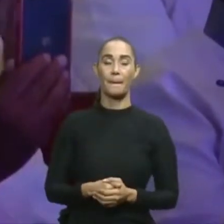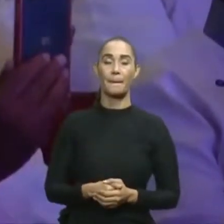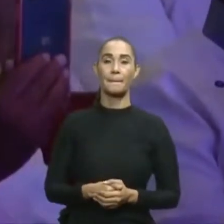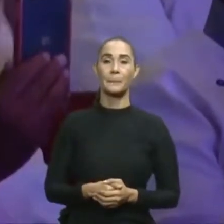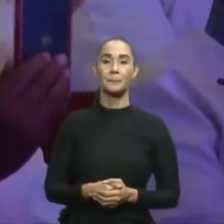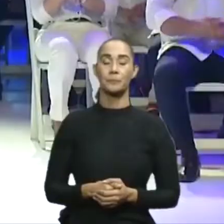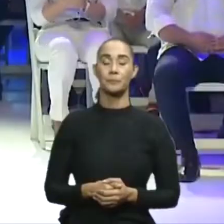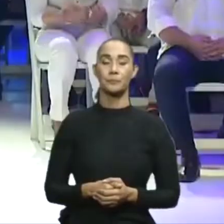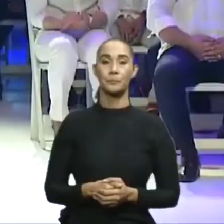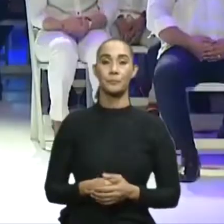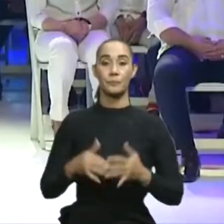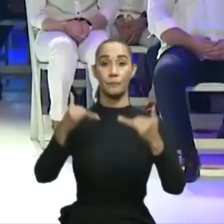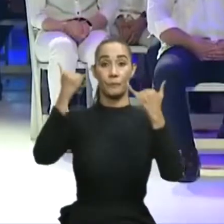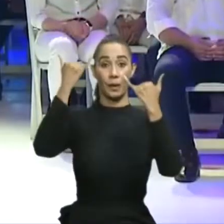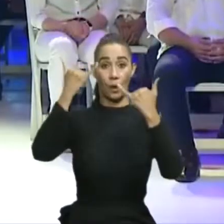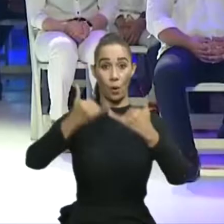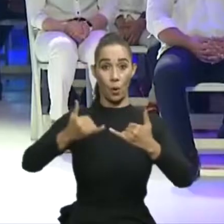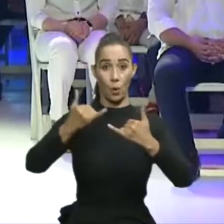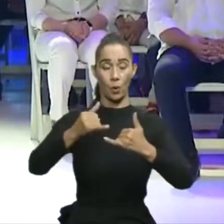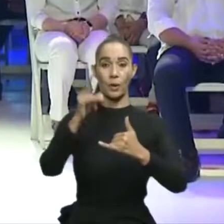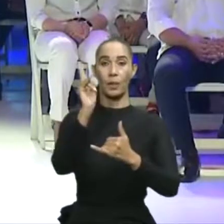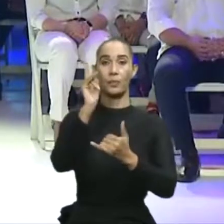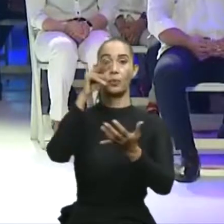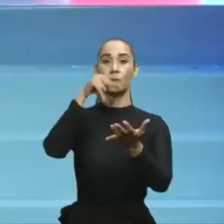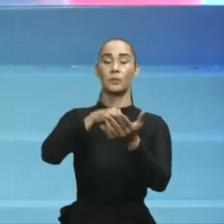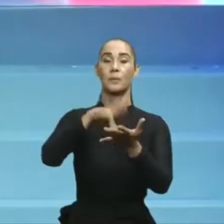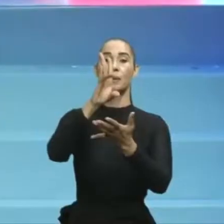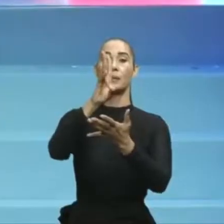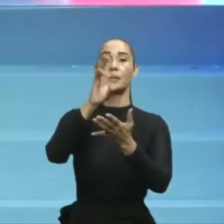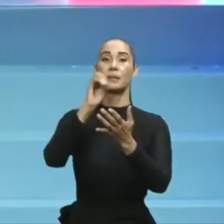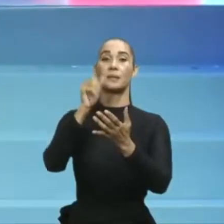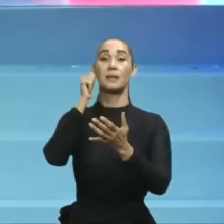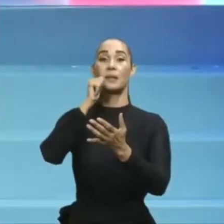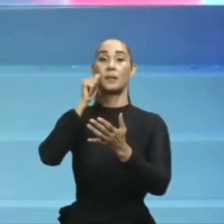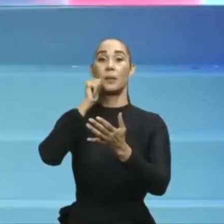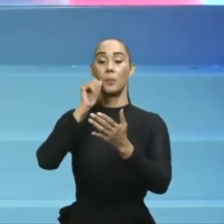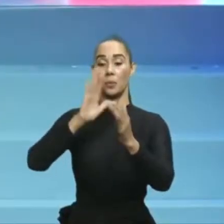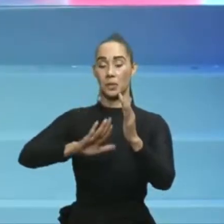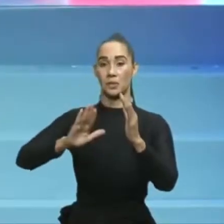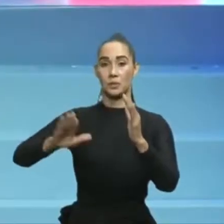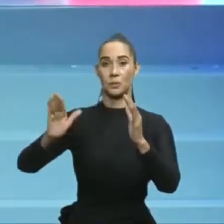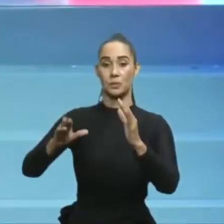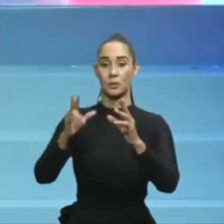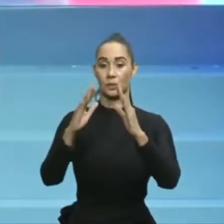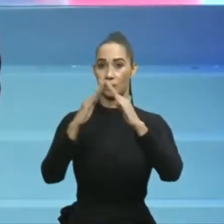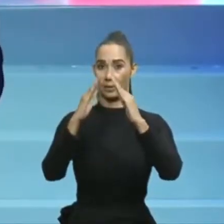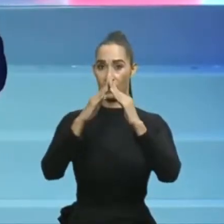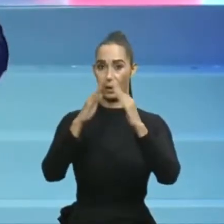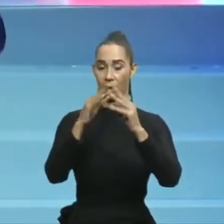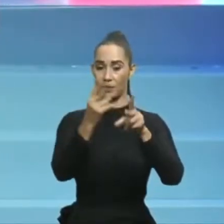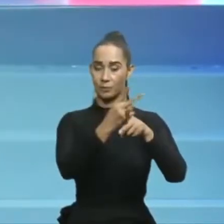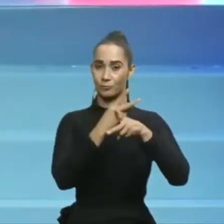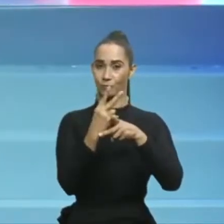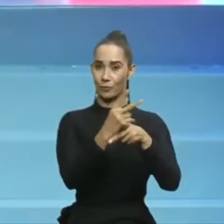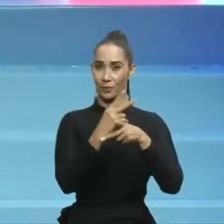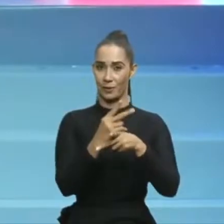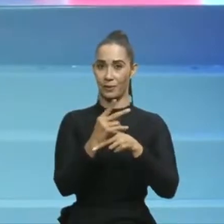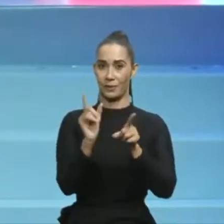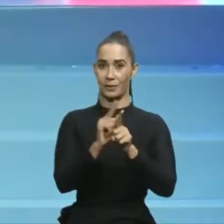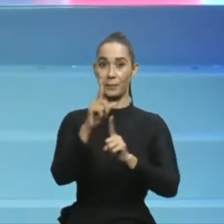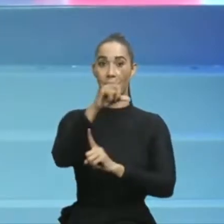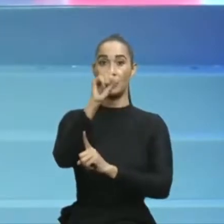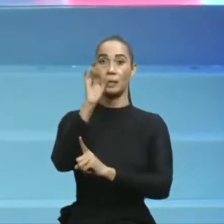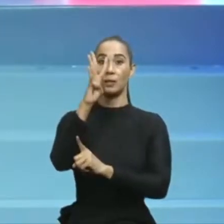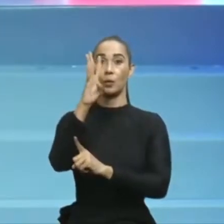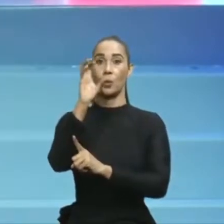a la fecha casi dos mil setecientas mujeres y sus hijos e hijas están siendo atendidas y protegidas al igual que 140